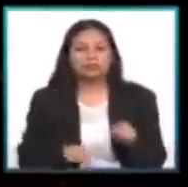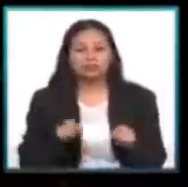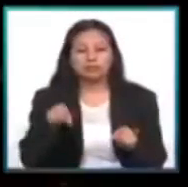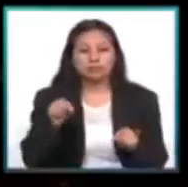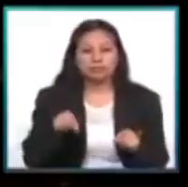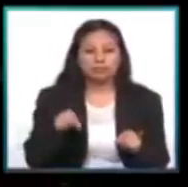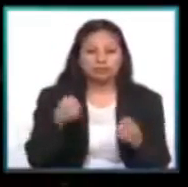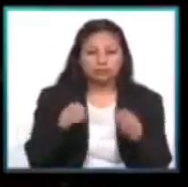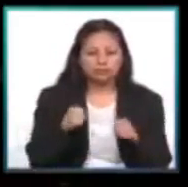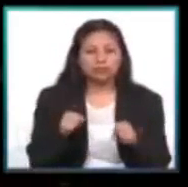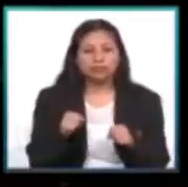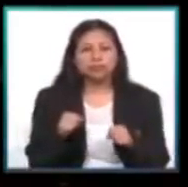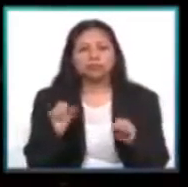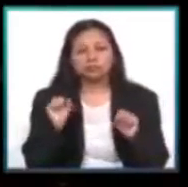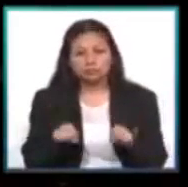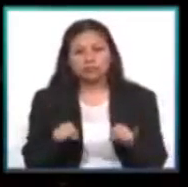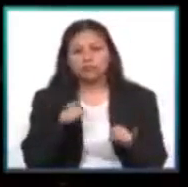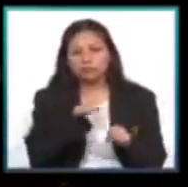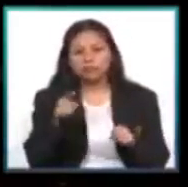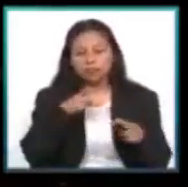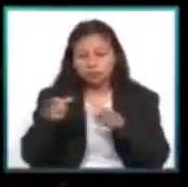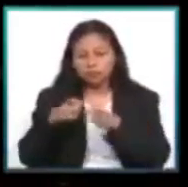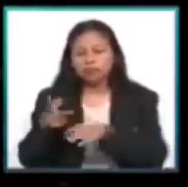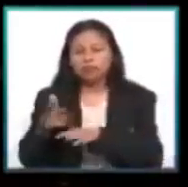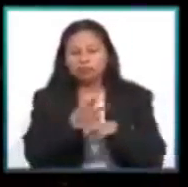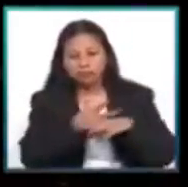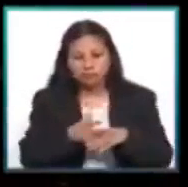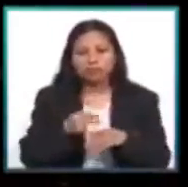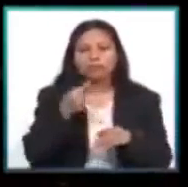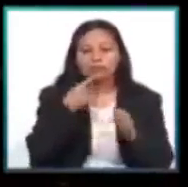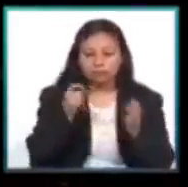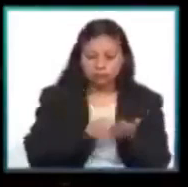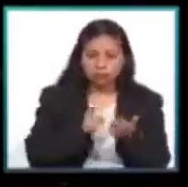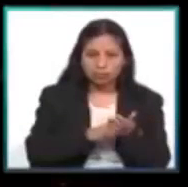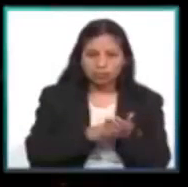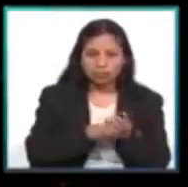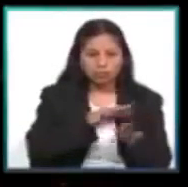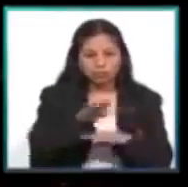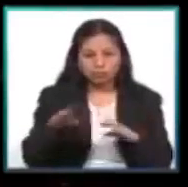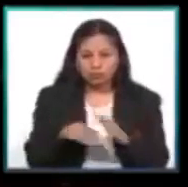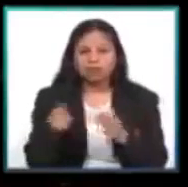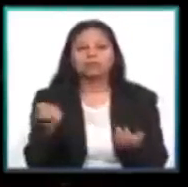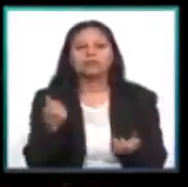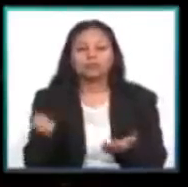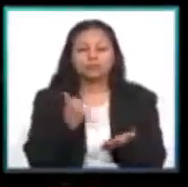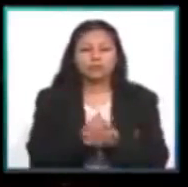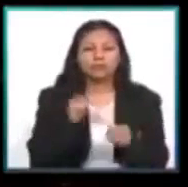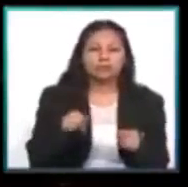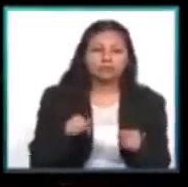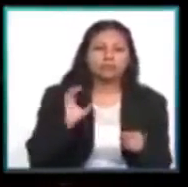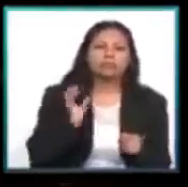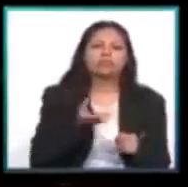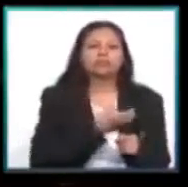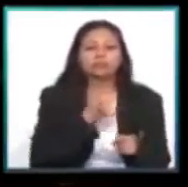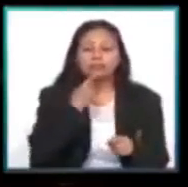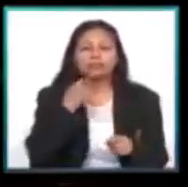aquí para ejecutar, pero sí estamos para fiscalizar y para aprobar. Y que todo lo que aprobemos en este